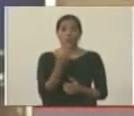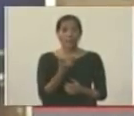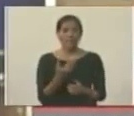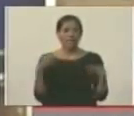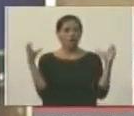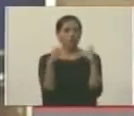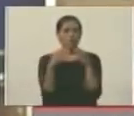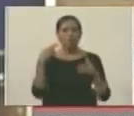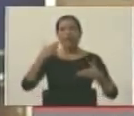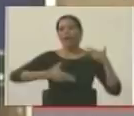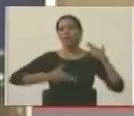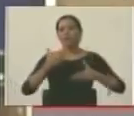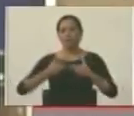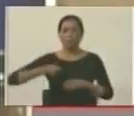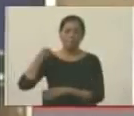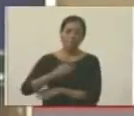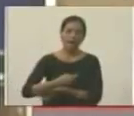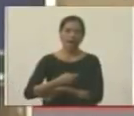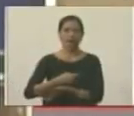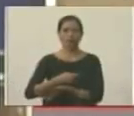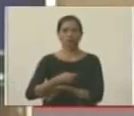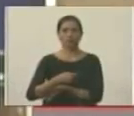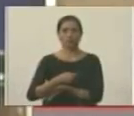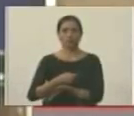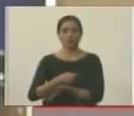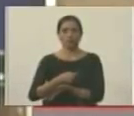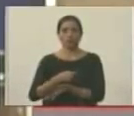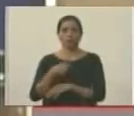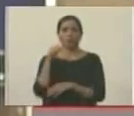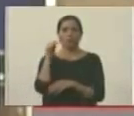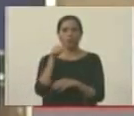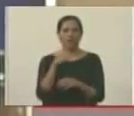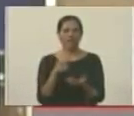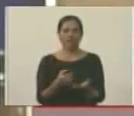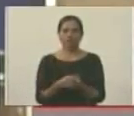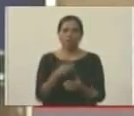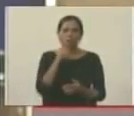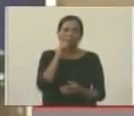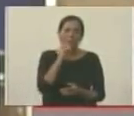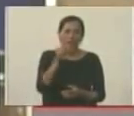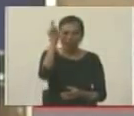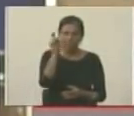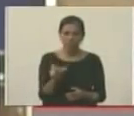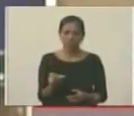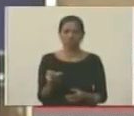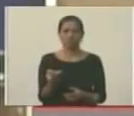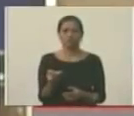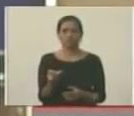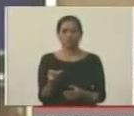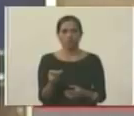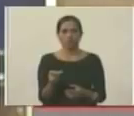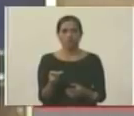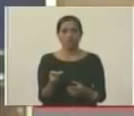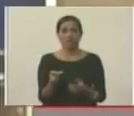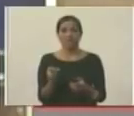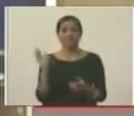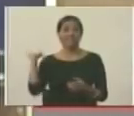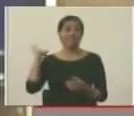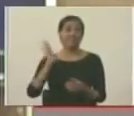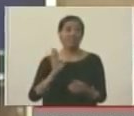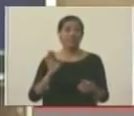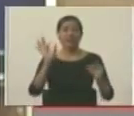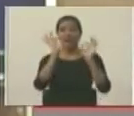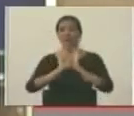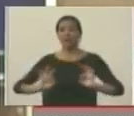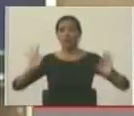de delincuentes pagados por estos desalmados y perversos lleven a ninguna comunidad a la